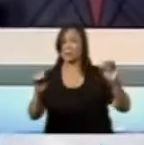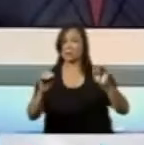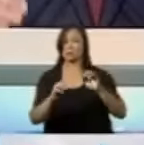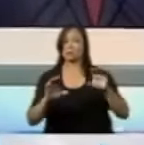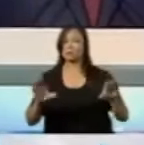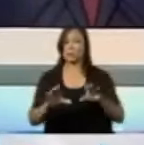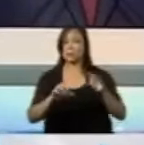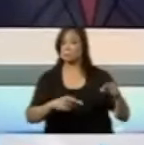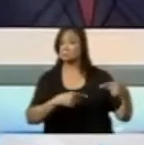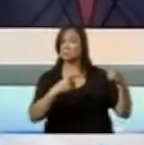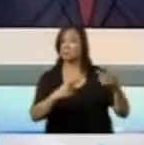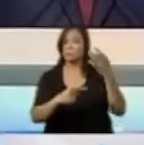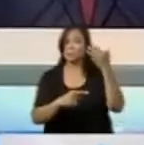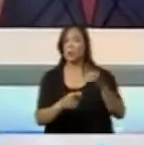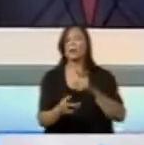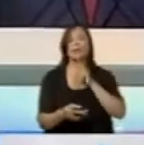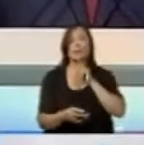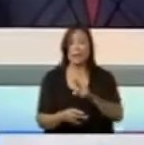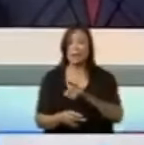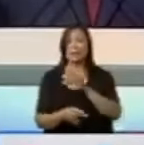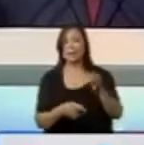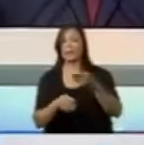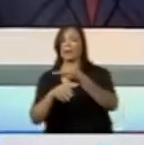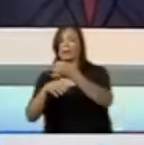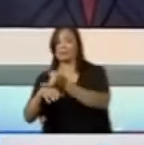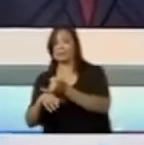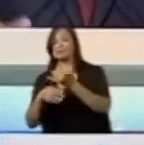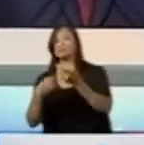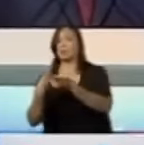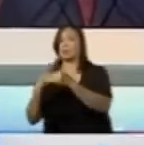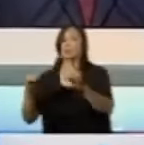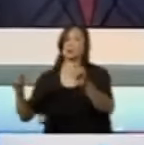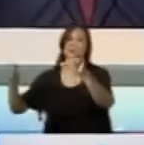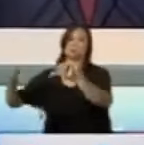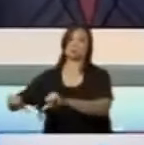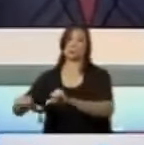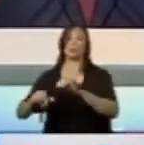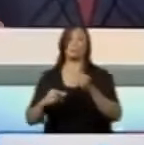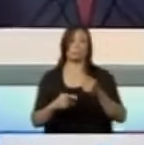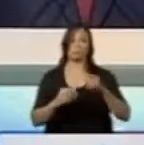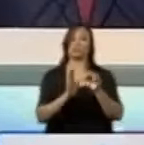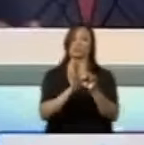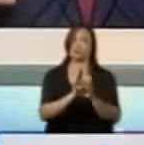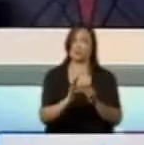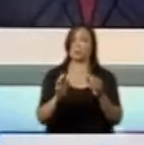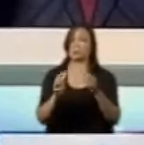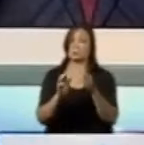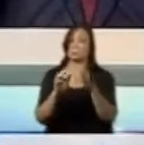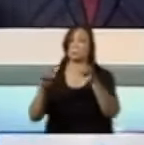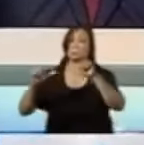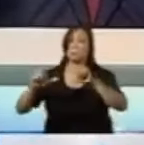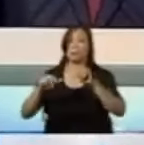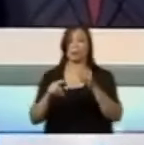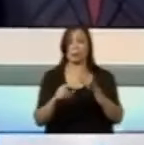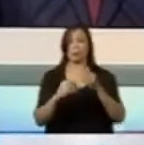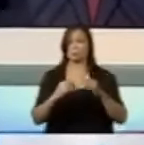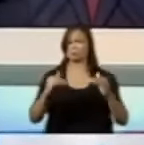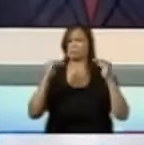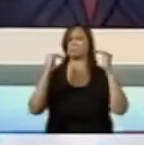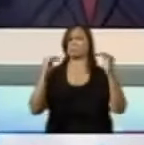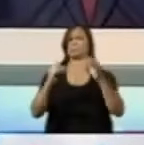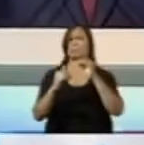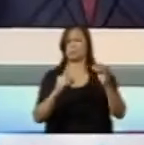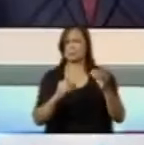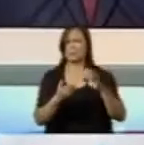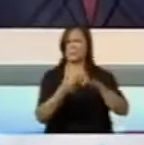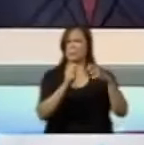no se había hecho porque en realidad, aunque Haití es una democracia fallida, hoy día un Estado colapsado, no había llegado a los niveles